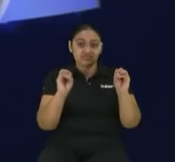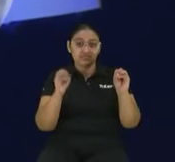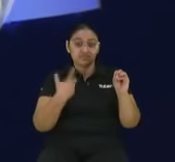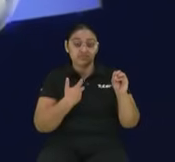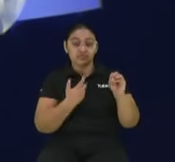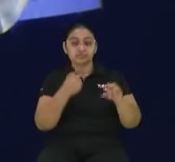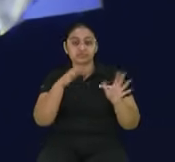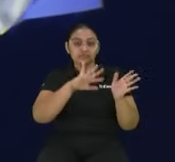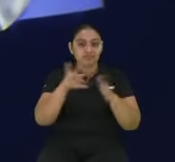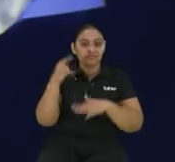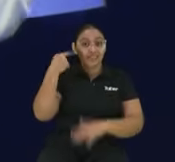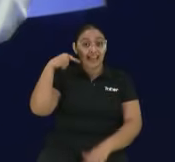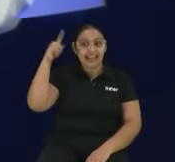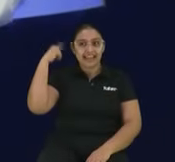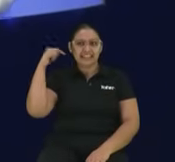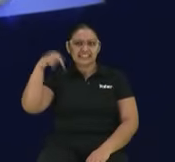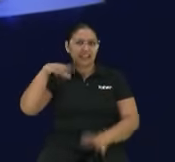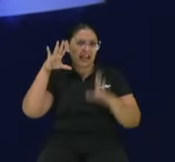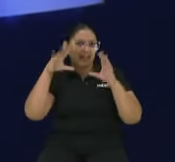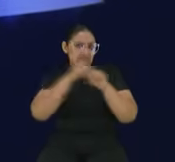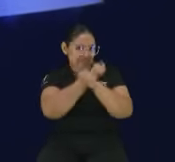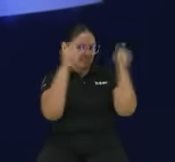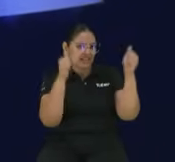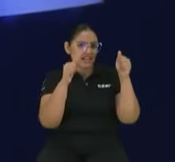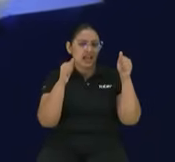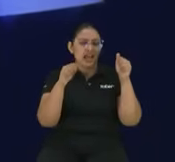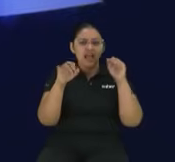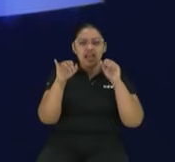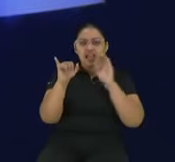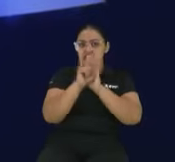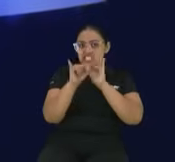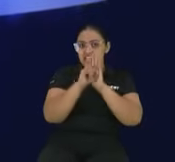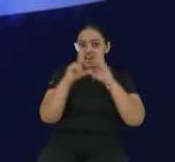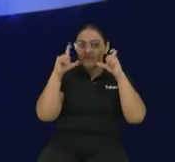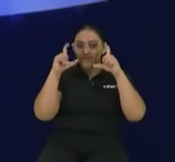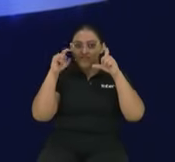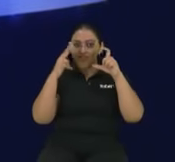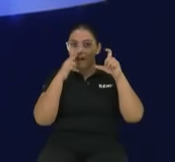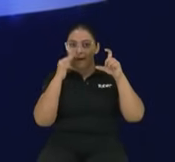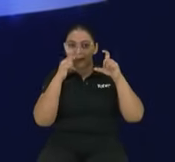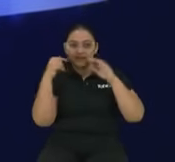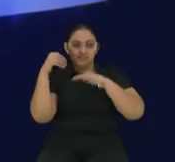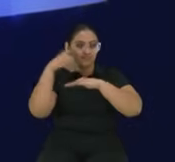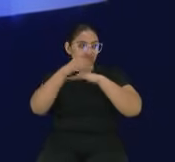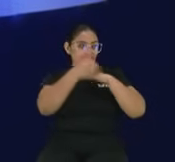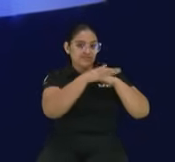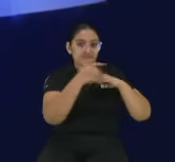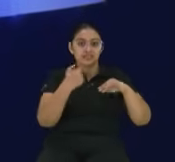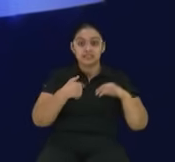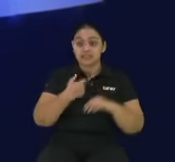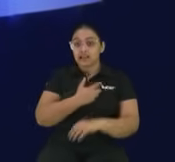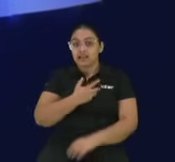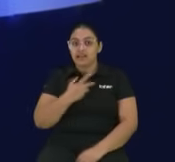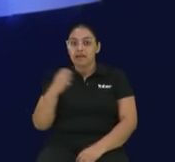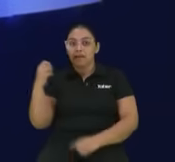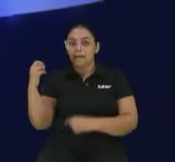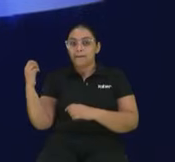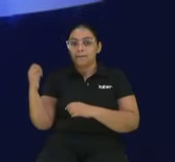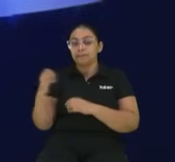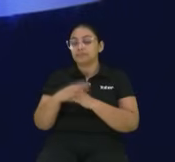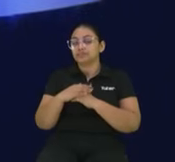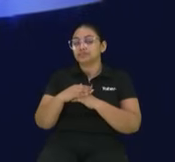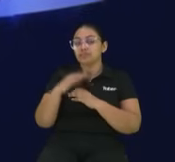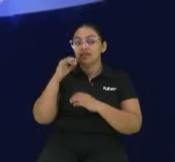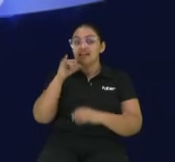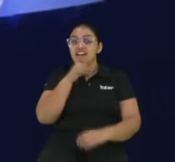meme el día de ayer o esta mañana que decía cuidado con los alagos porque mi abuelita primero sobaba la gallina y